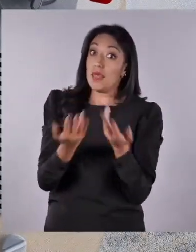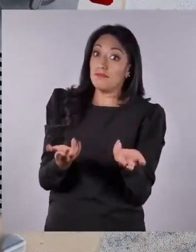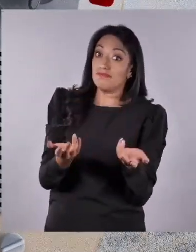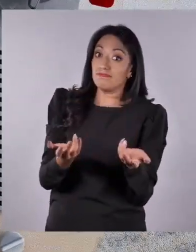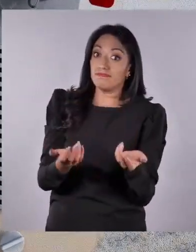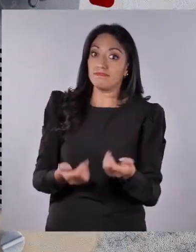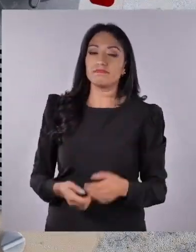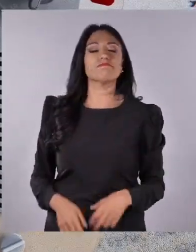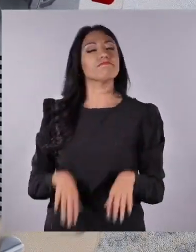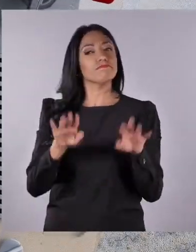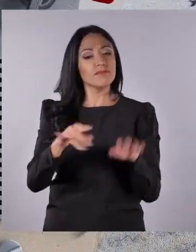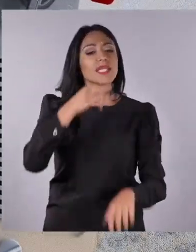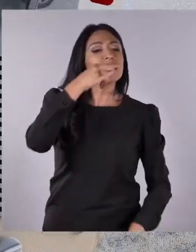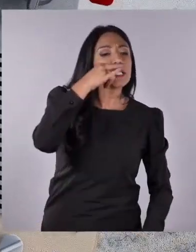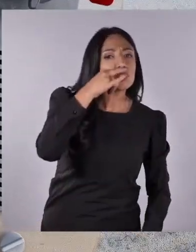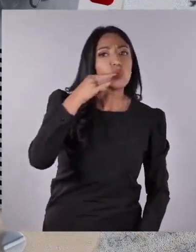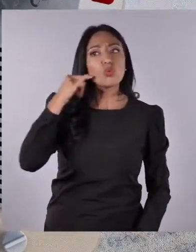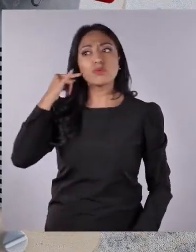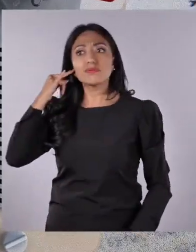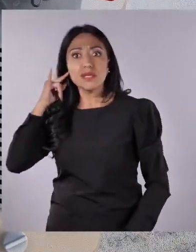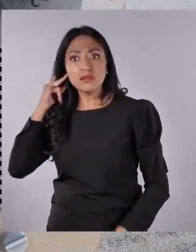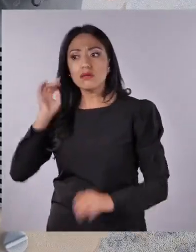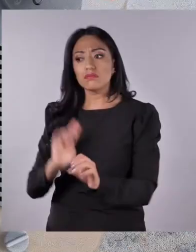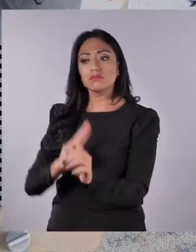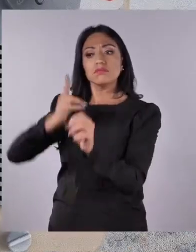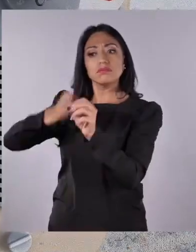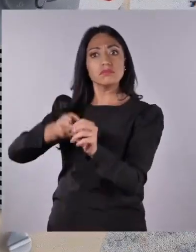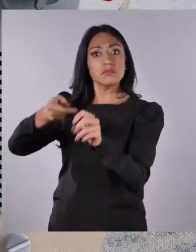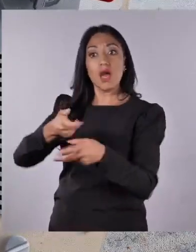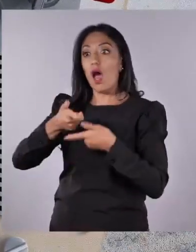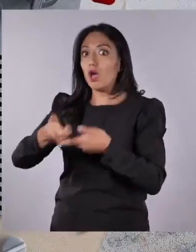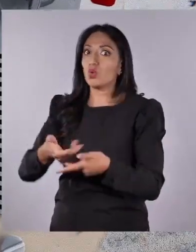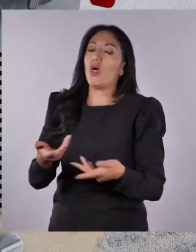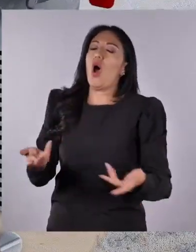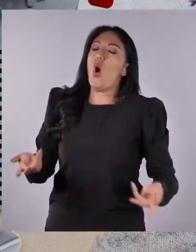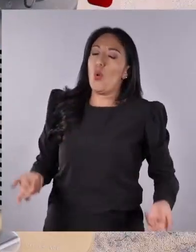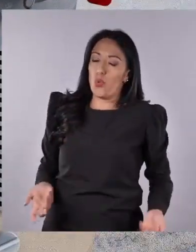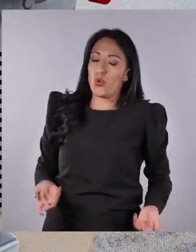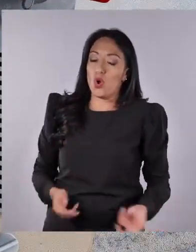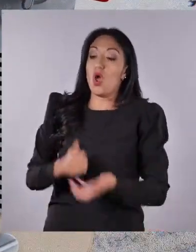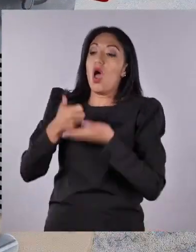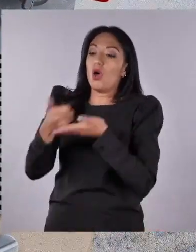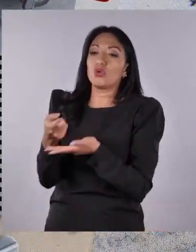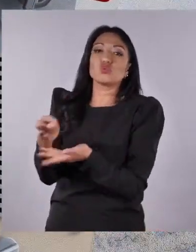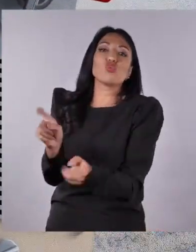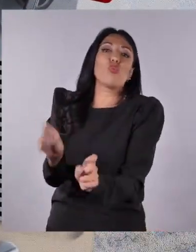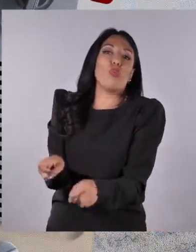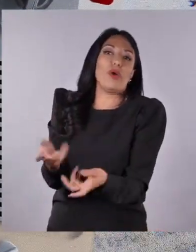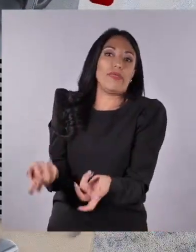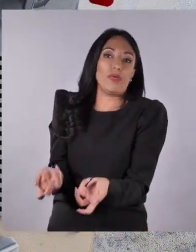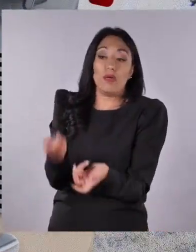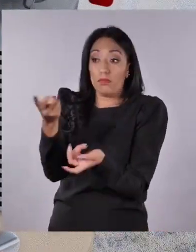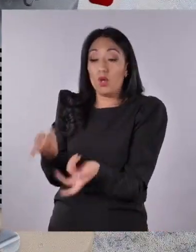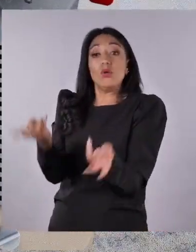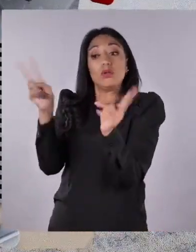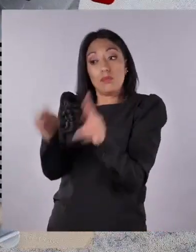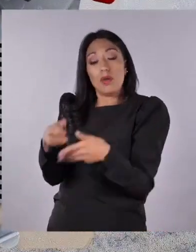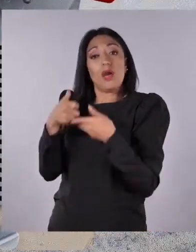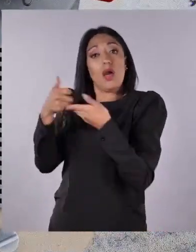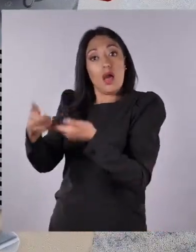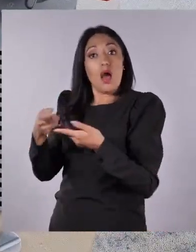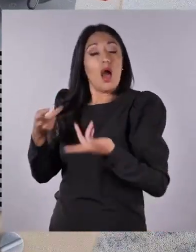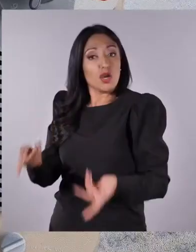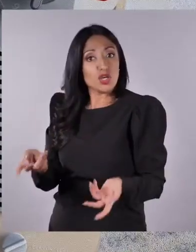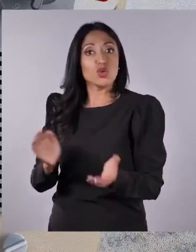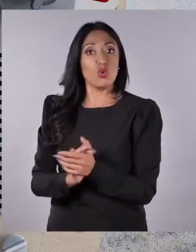familia. Los niños y niñas están presentes, ayudan obviamente desde sus posibilidades, pero también es